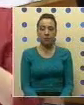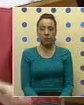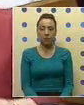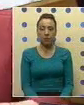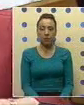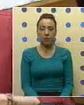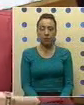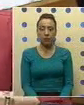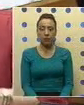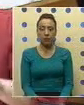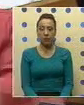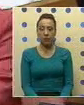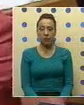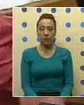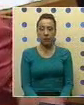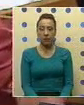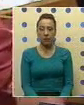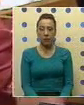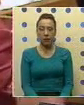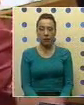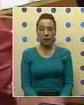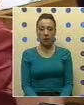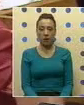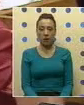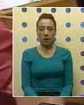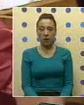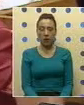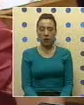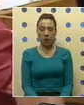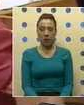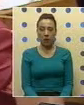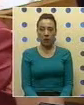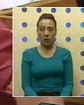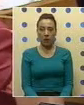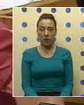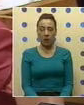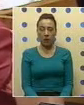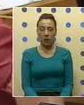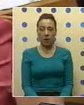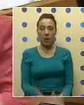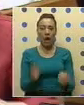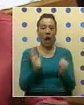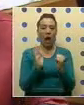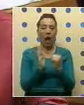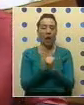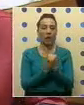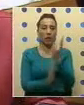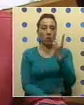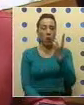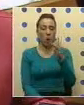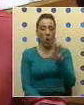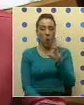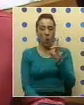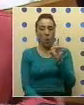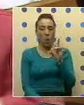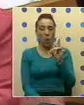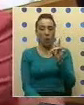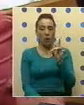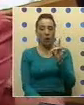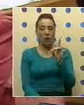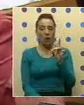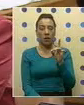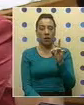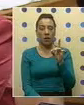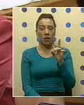ya en el artículo del proyecto de ley, el artículo único, ya en